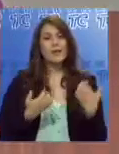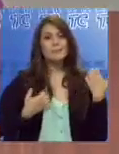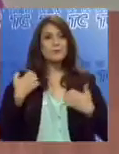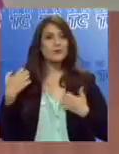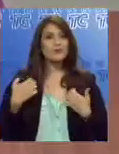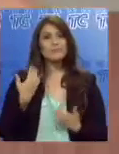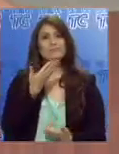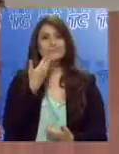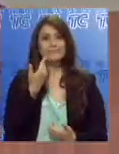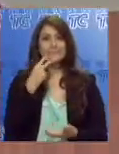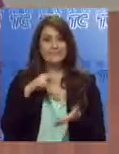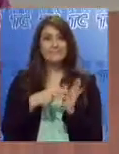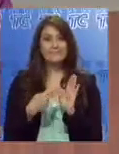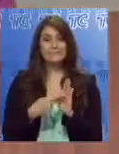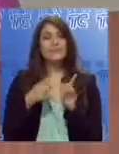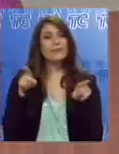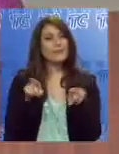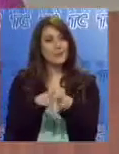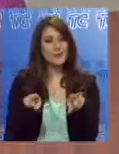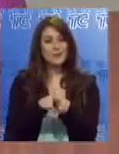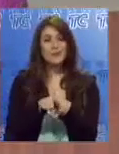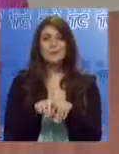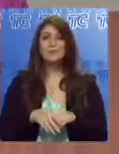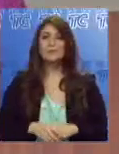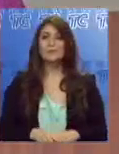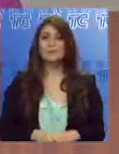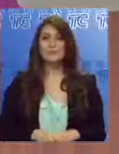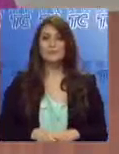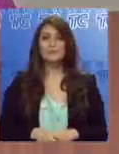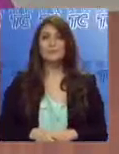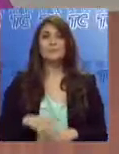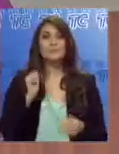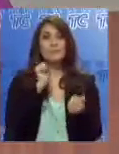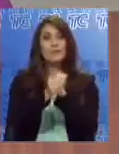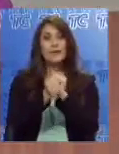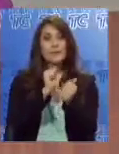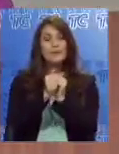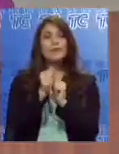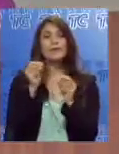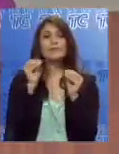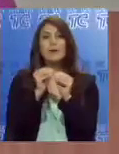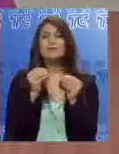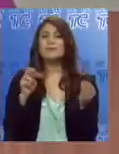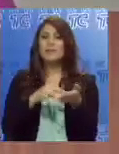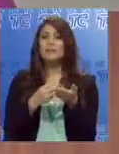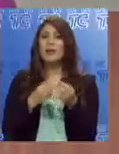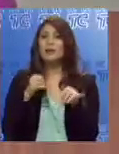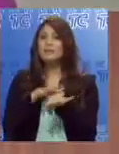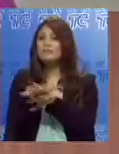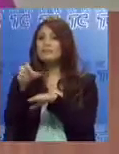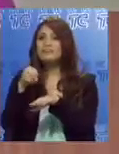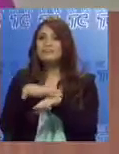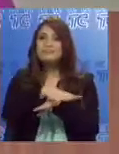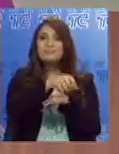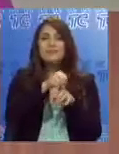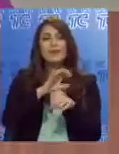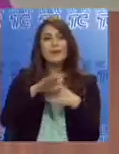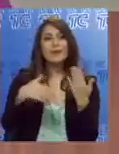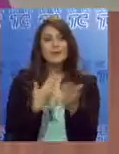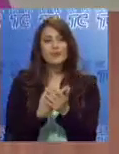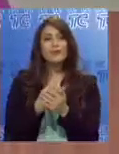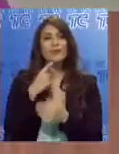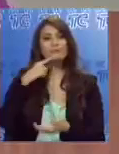través de la vida activa. Asimismo, queremos dentro del deporte barrial incluir deportes de aventura como el